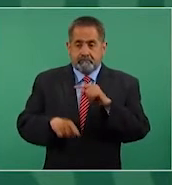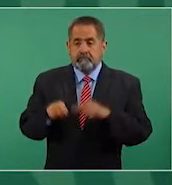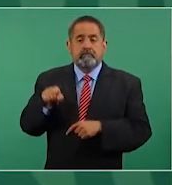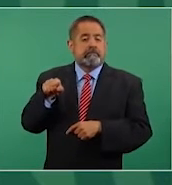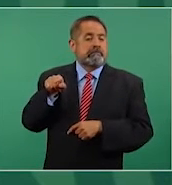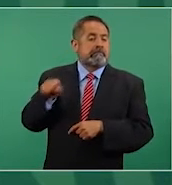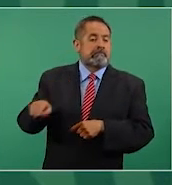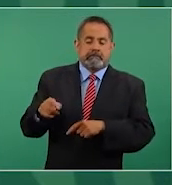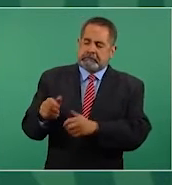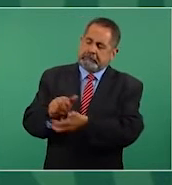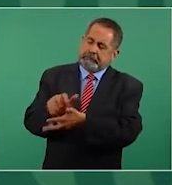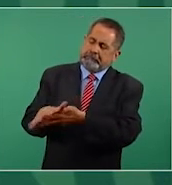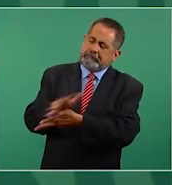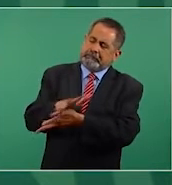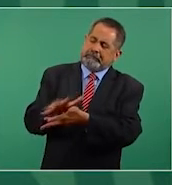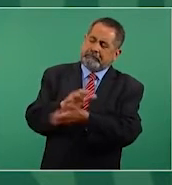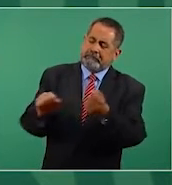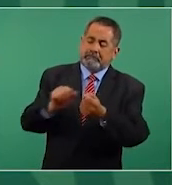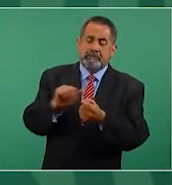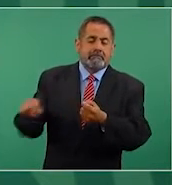retorciendo el pescuezo